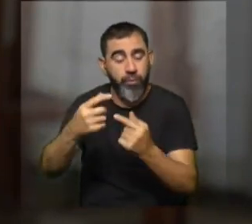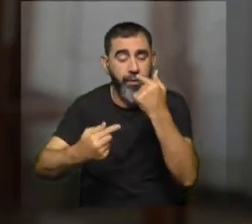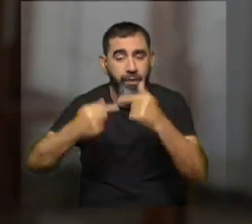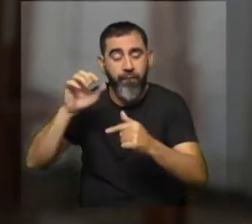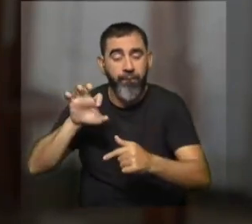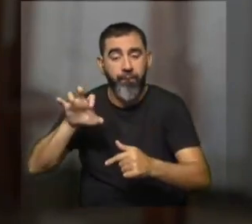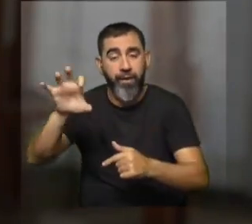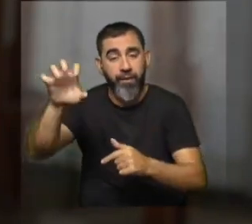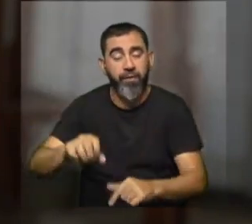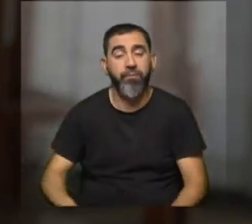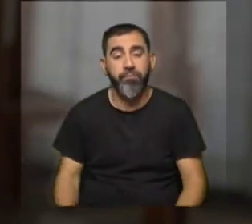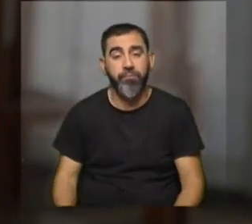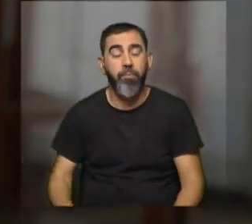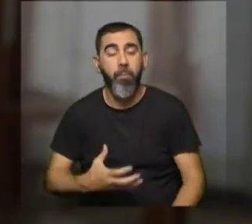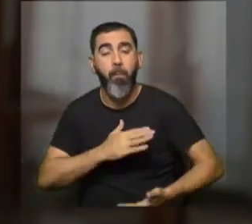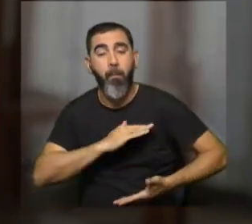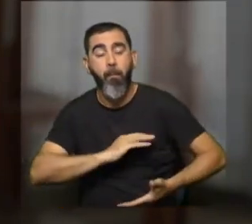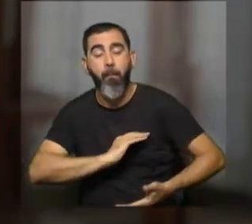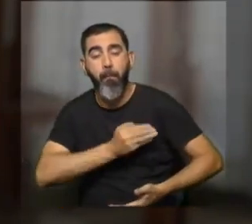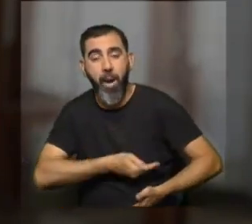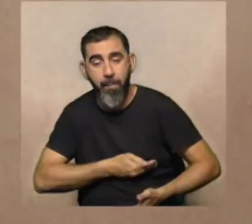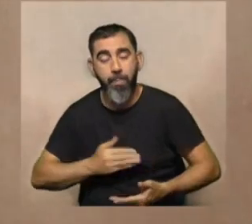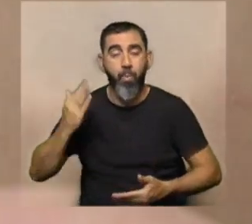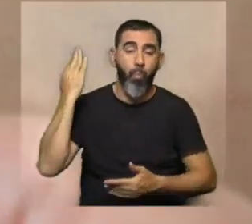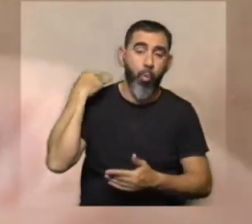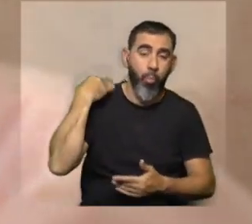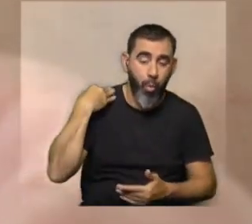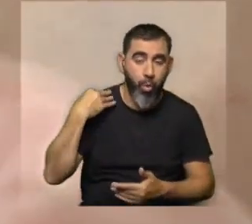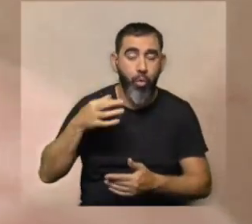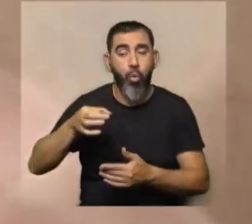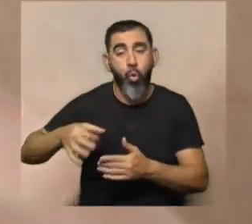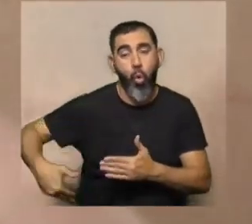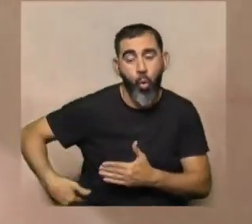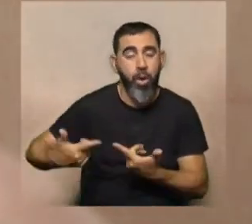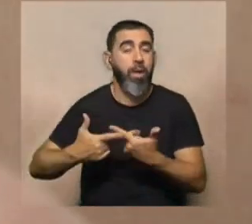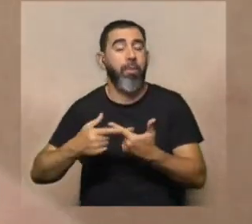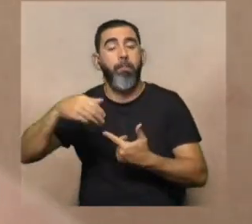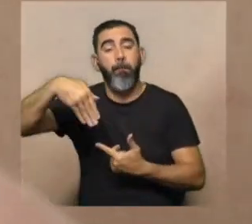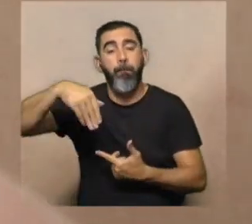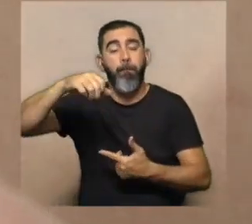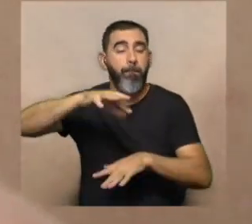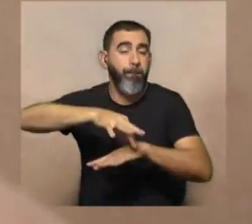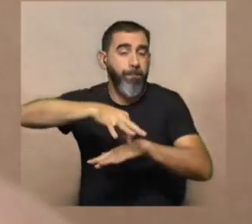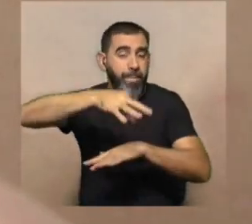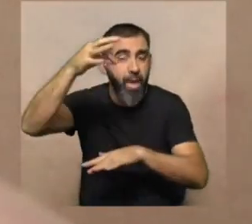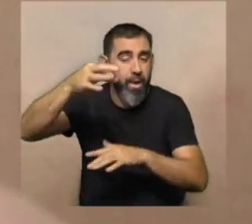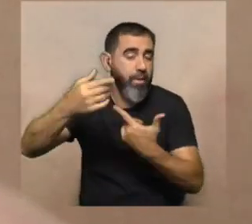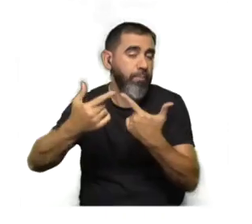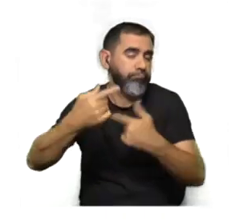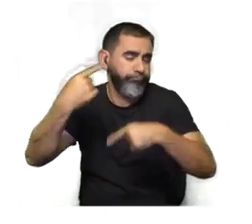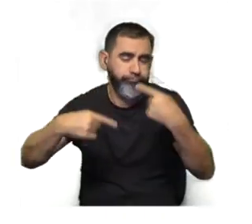distintos de cáncer: mama, pulmón, colon, melanoma, de piel,